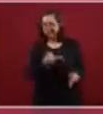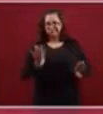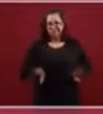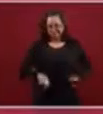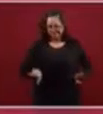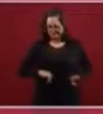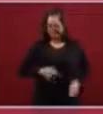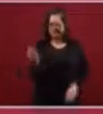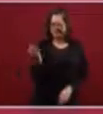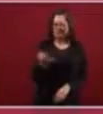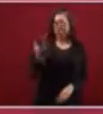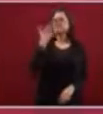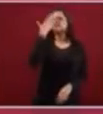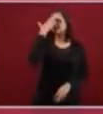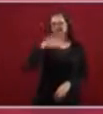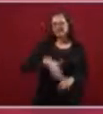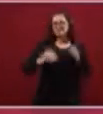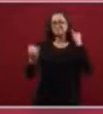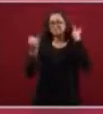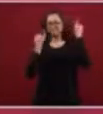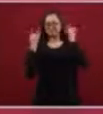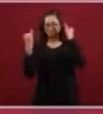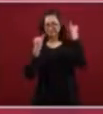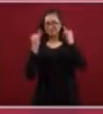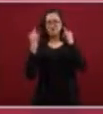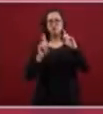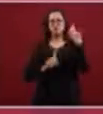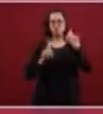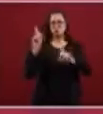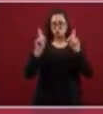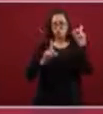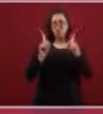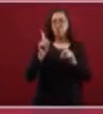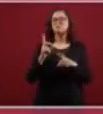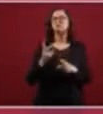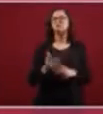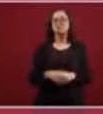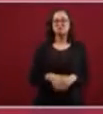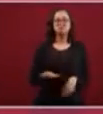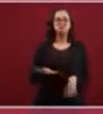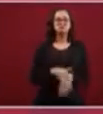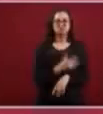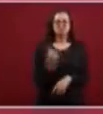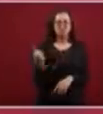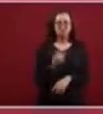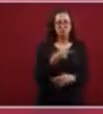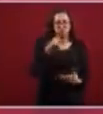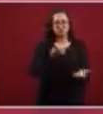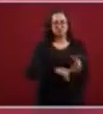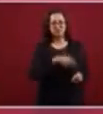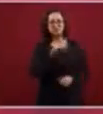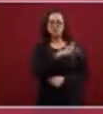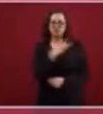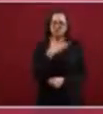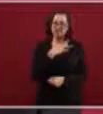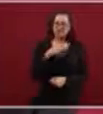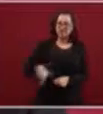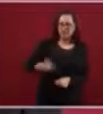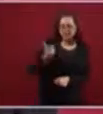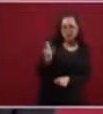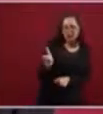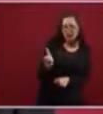de un presunto delincuente, porque un decomiso de armas,